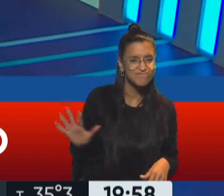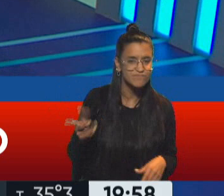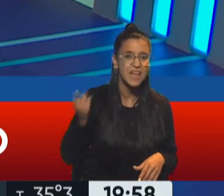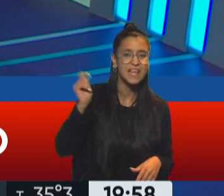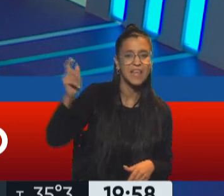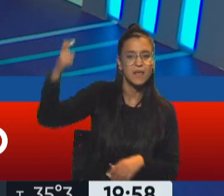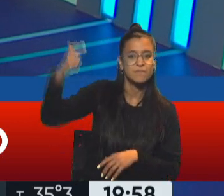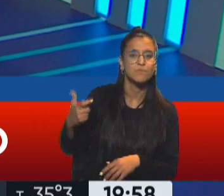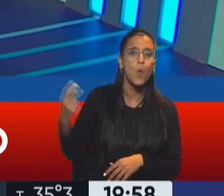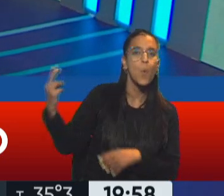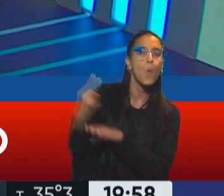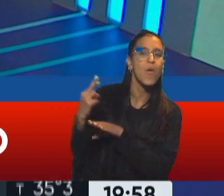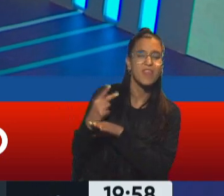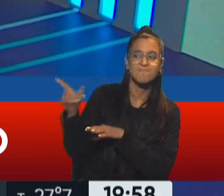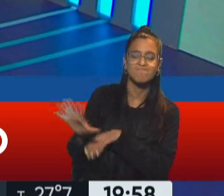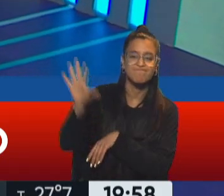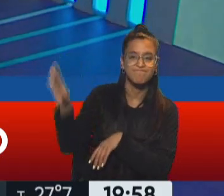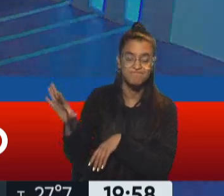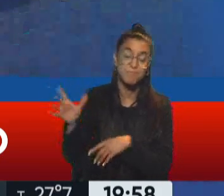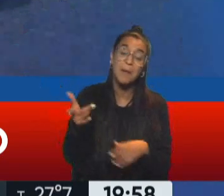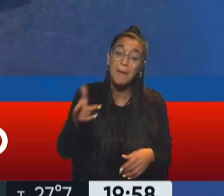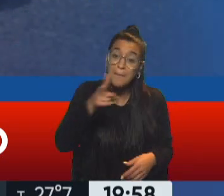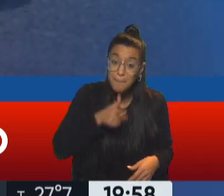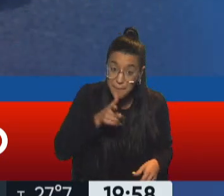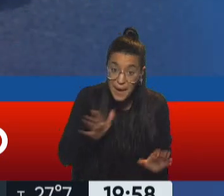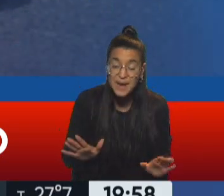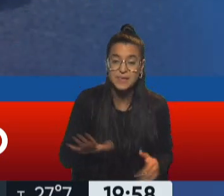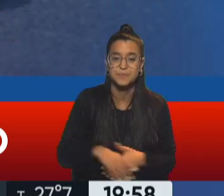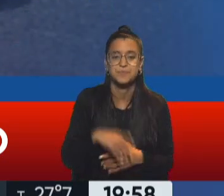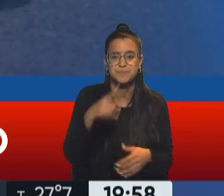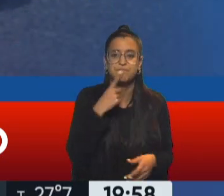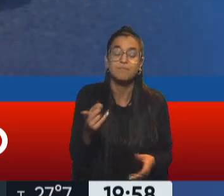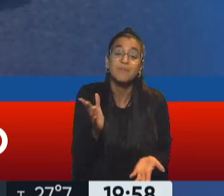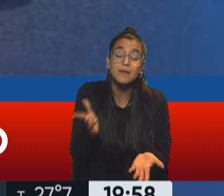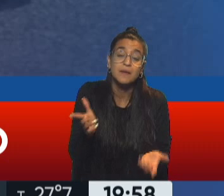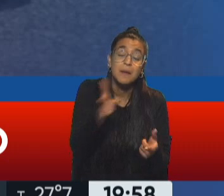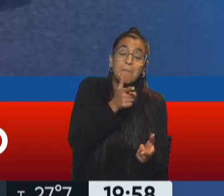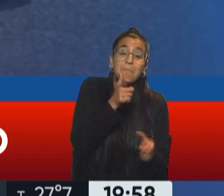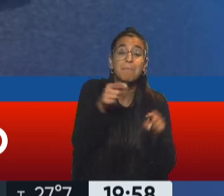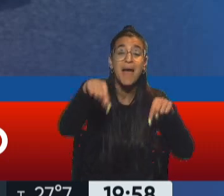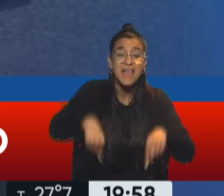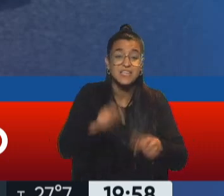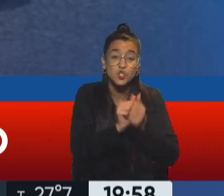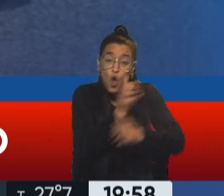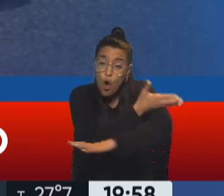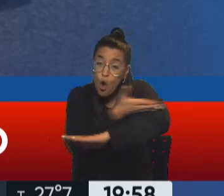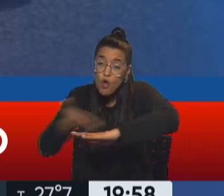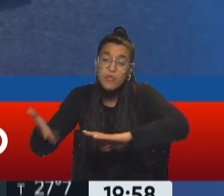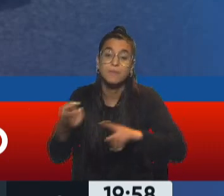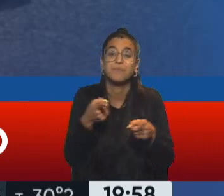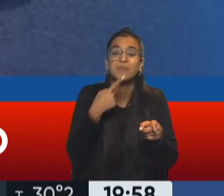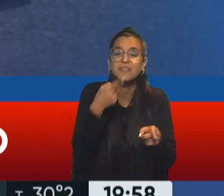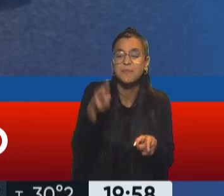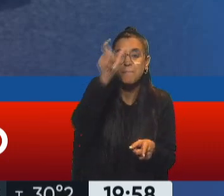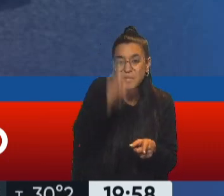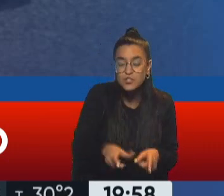quienes tenían que cuidarlo. Claro. Parece, toda la impresión que genera de esta historia es que